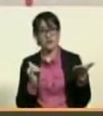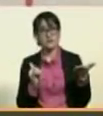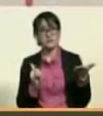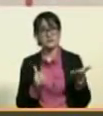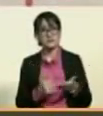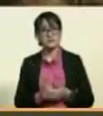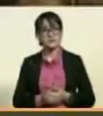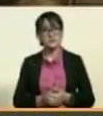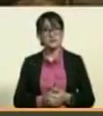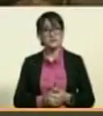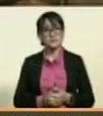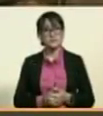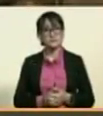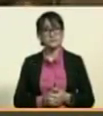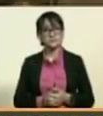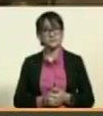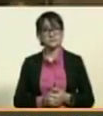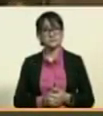Me entregaron una carta.